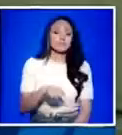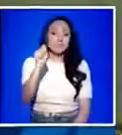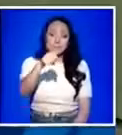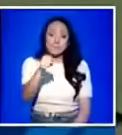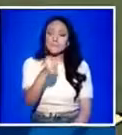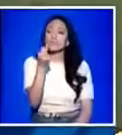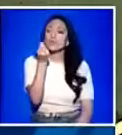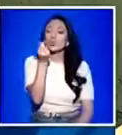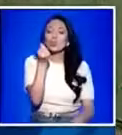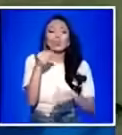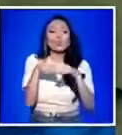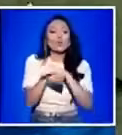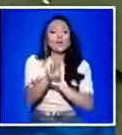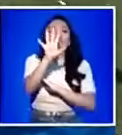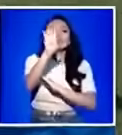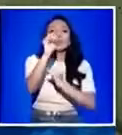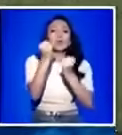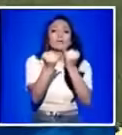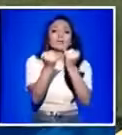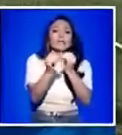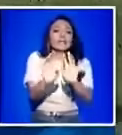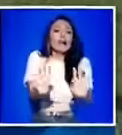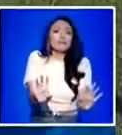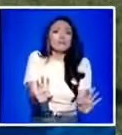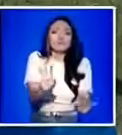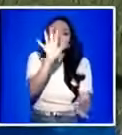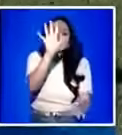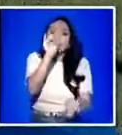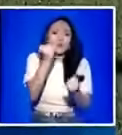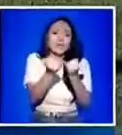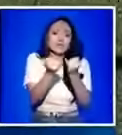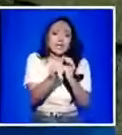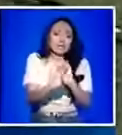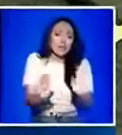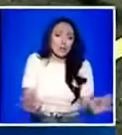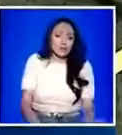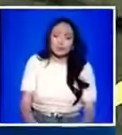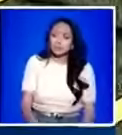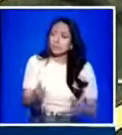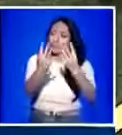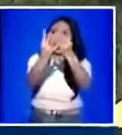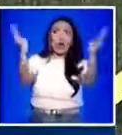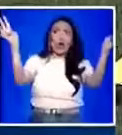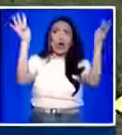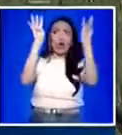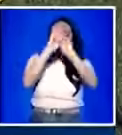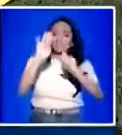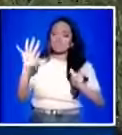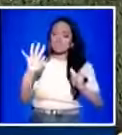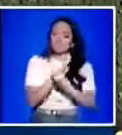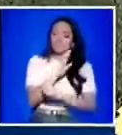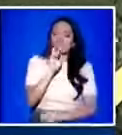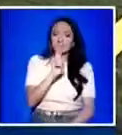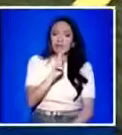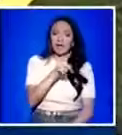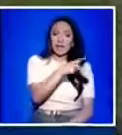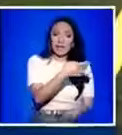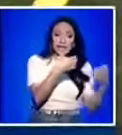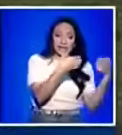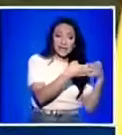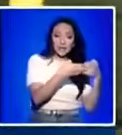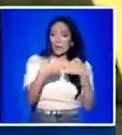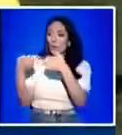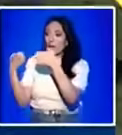¿Entrada cuesta? 50 centavitos nomás cuesta. 50 centavitos, estadio lleno. Estadio lleno. Son dos equipos que